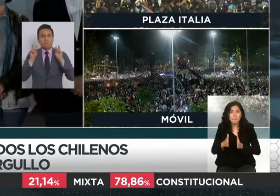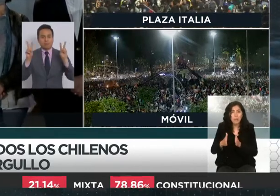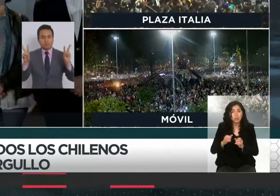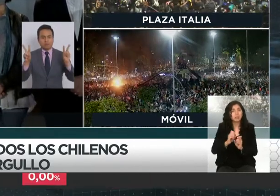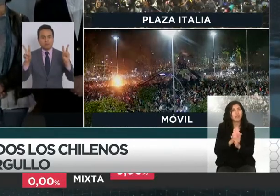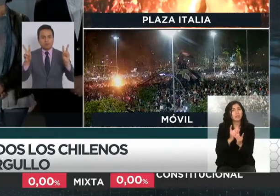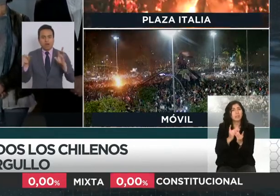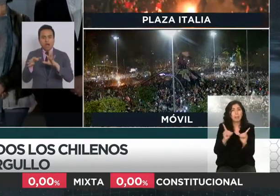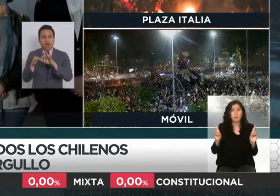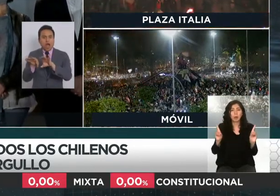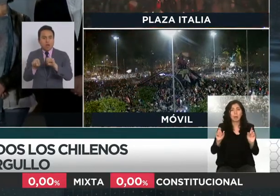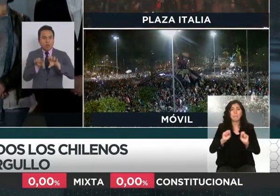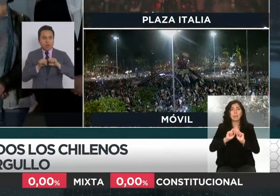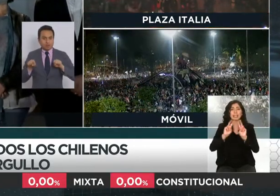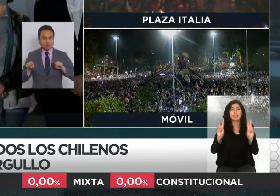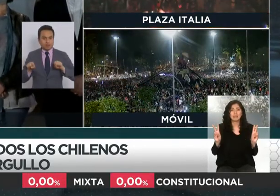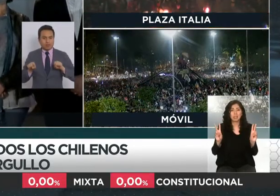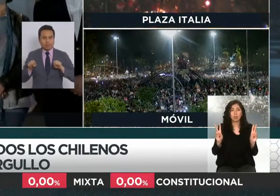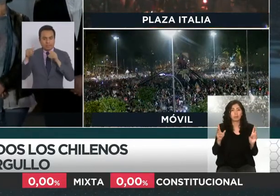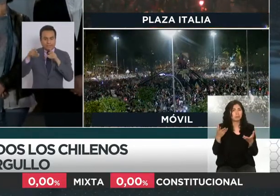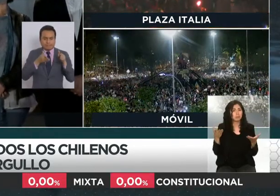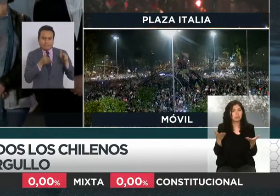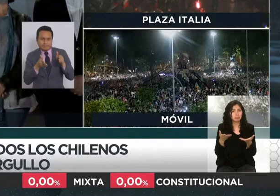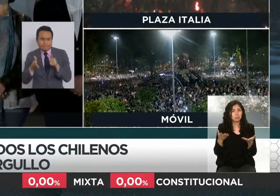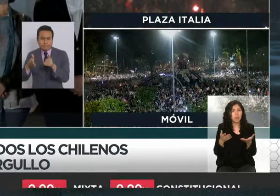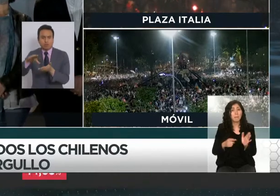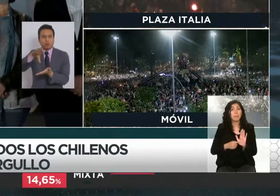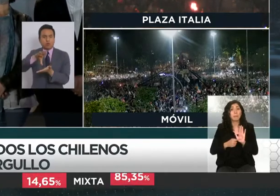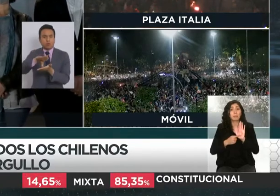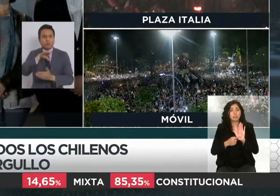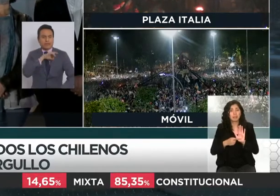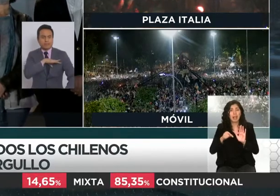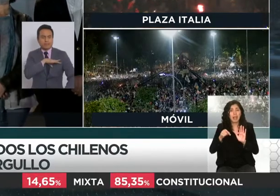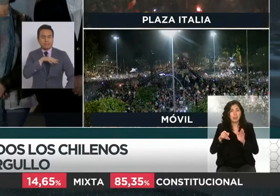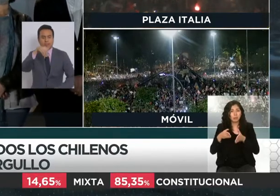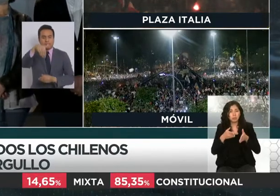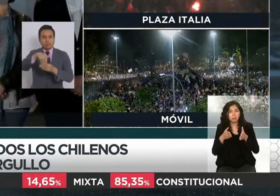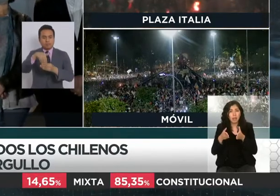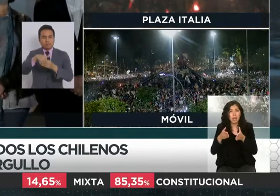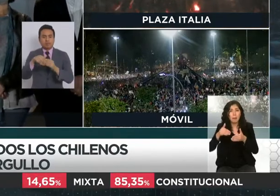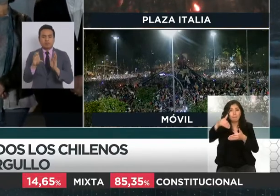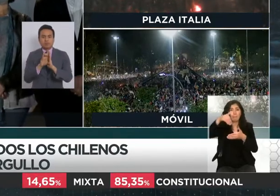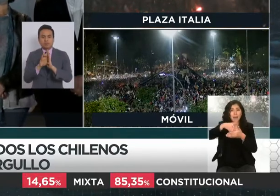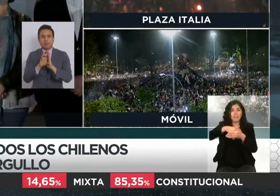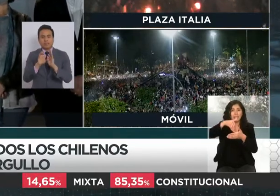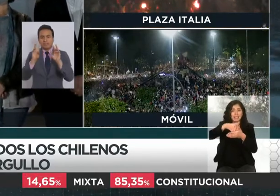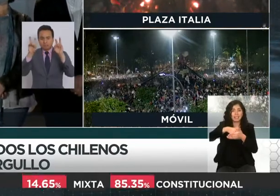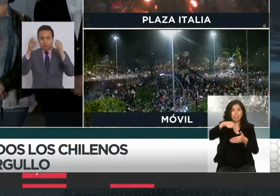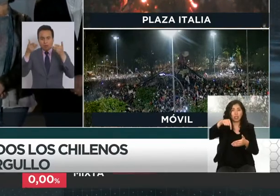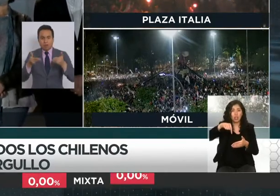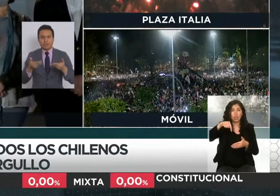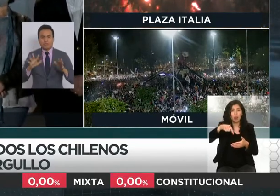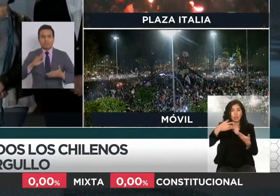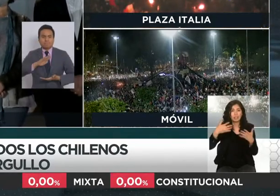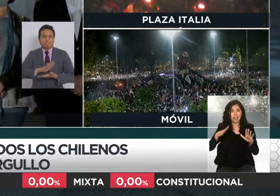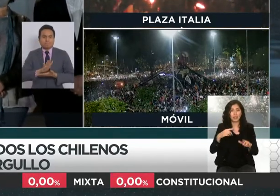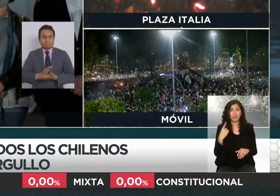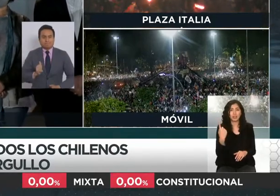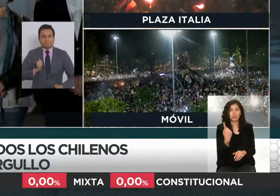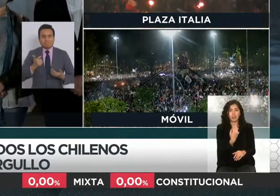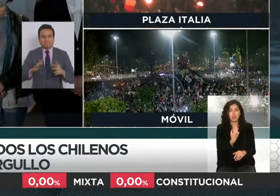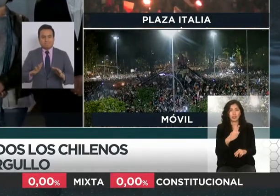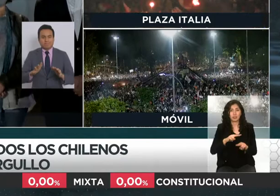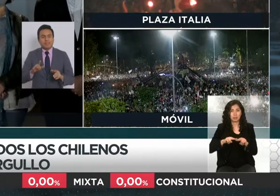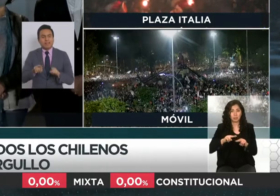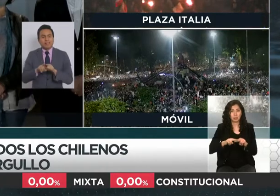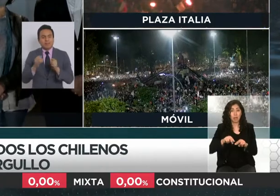en base a acuerdos para encauzar nuestro país al plebiscito constitucional que hoy hemos celebrado y que